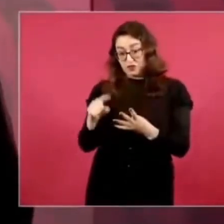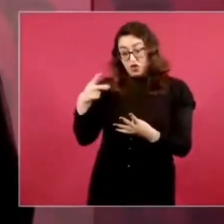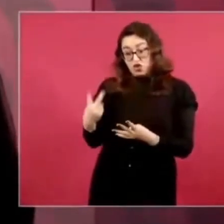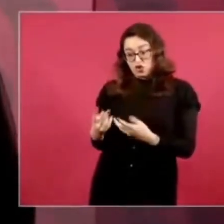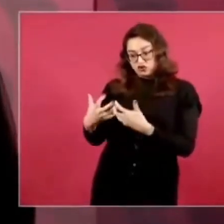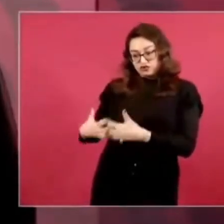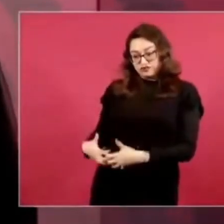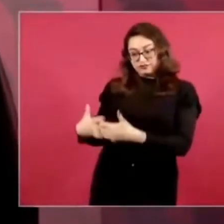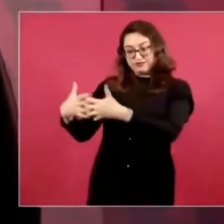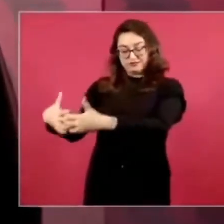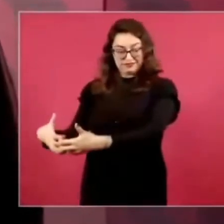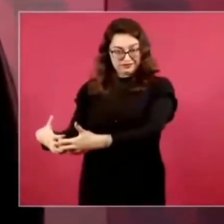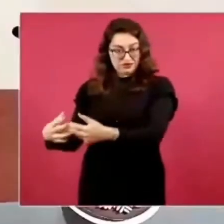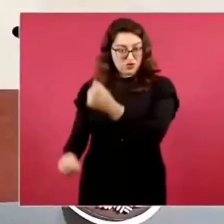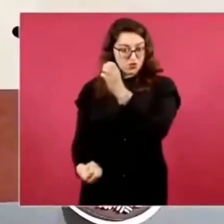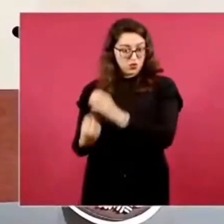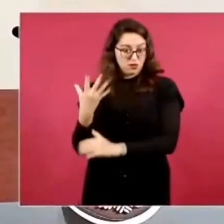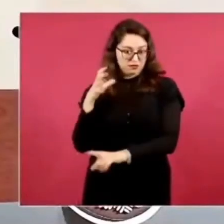refinerías.